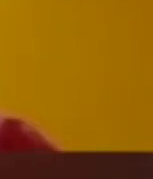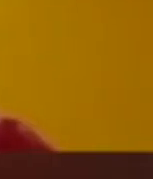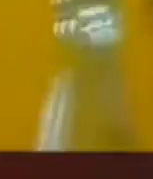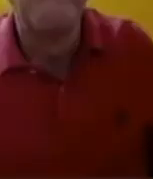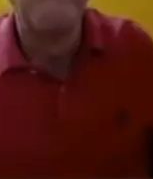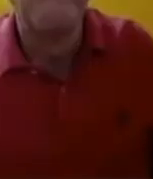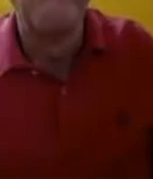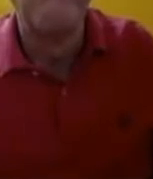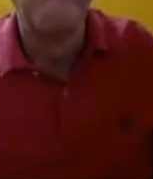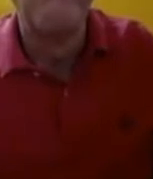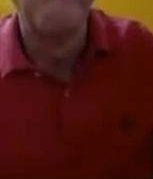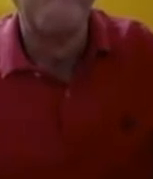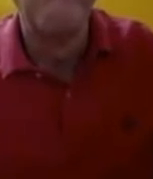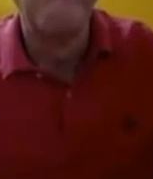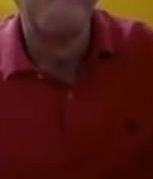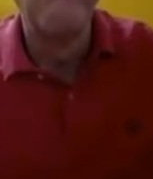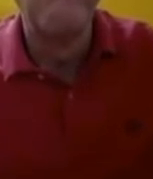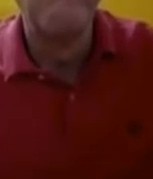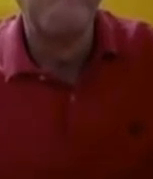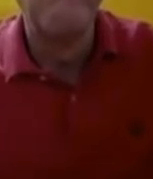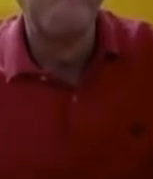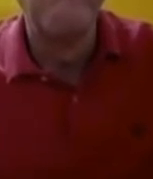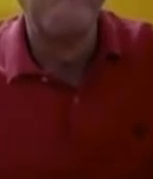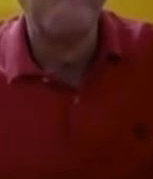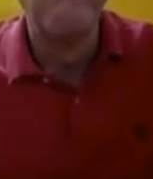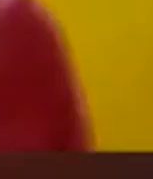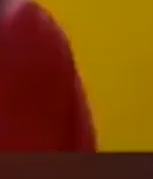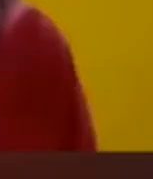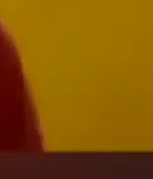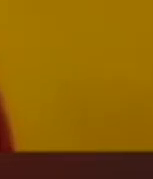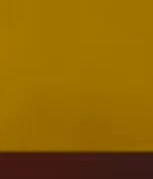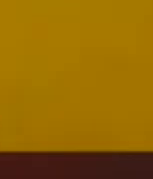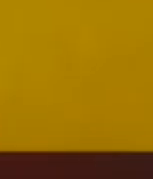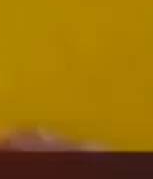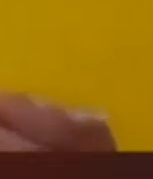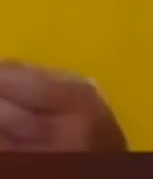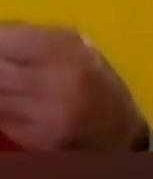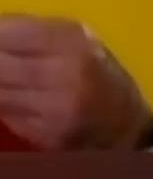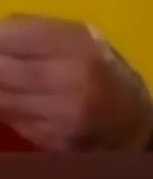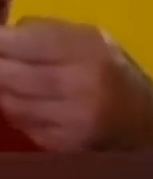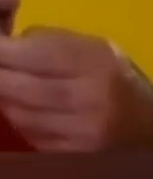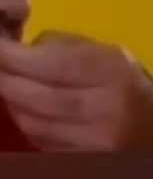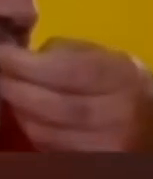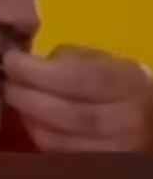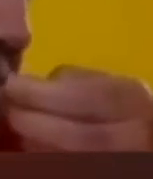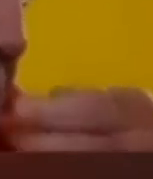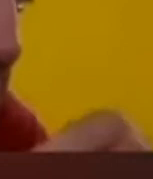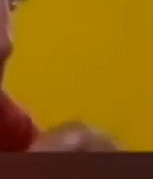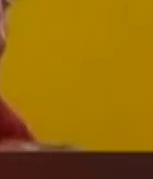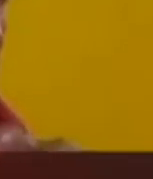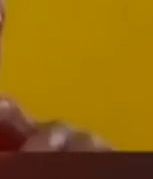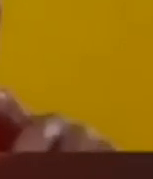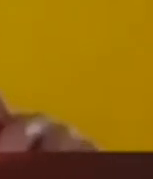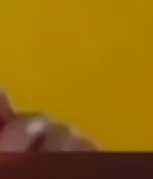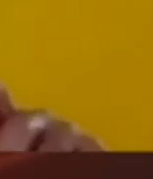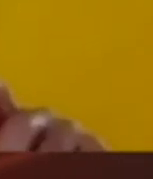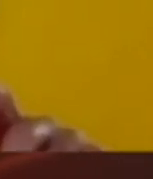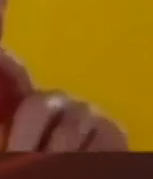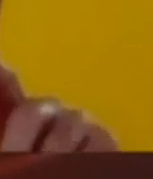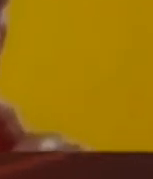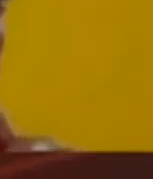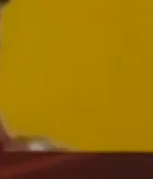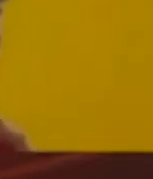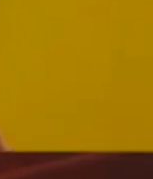Núñez, alias el licenciado, y quien es considerado como el nuevo líder del cártel de Sinaloa, después del Chapo Guzmán. La grabación